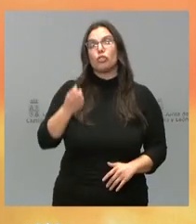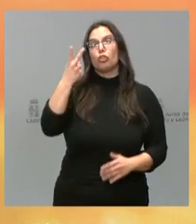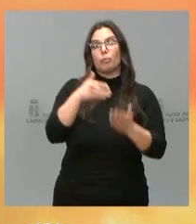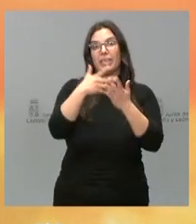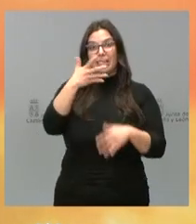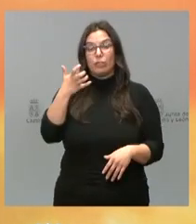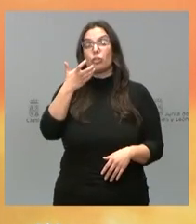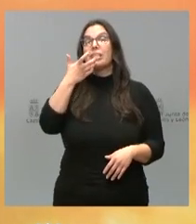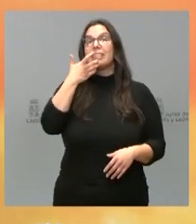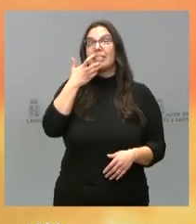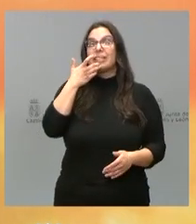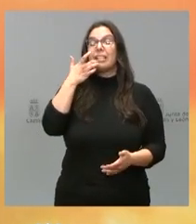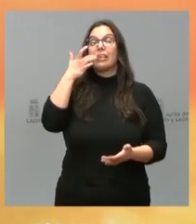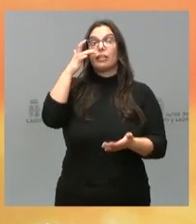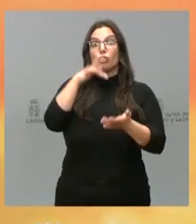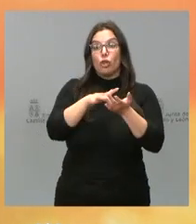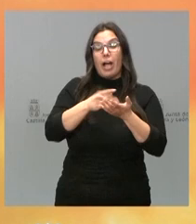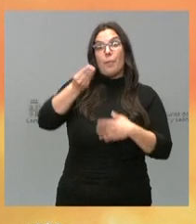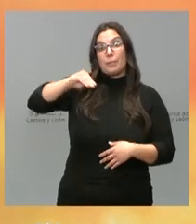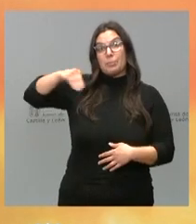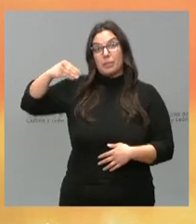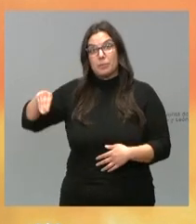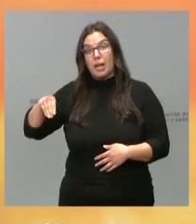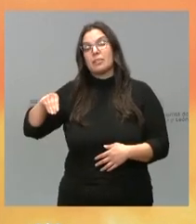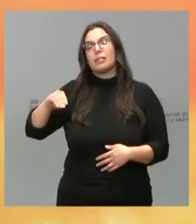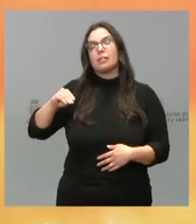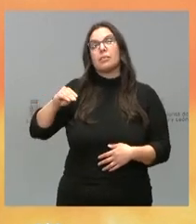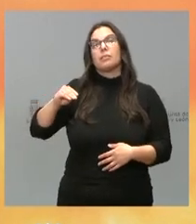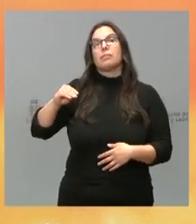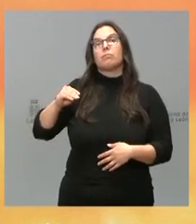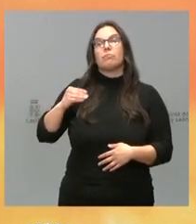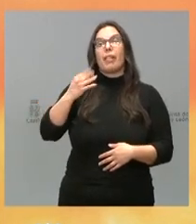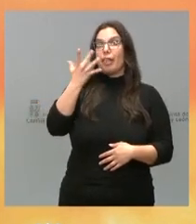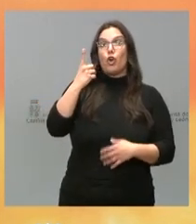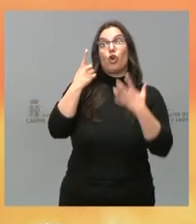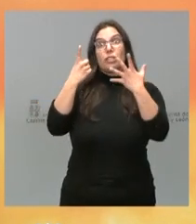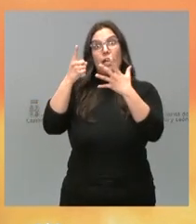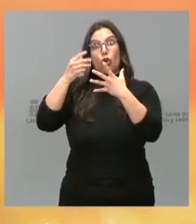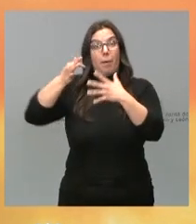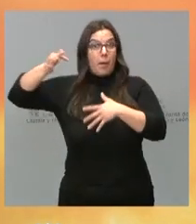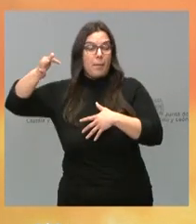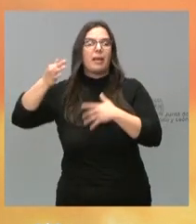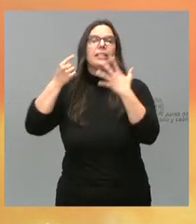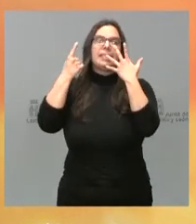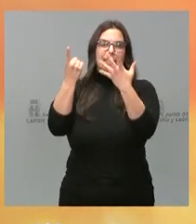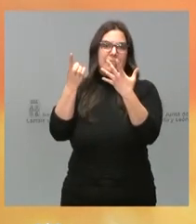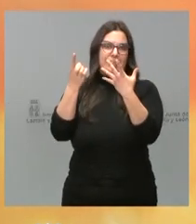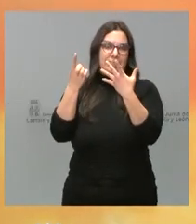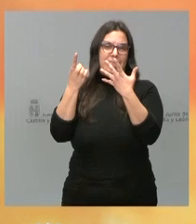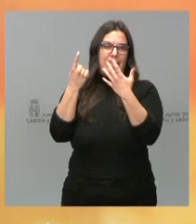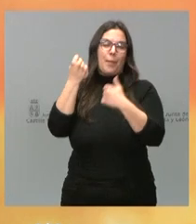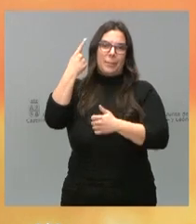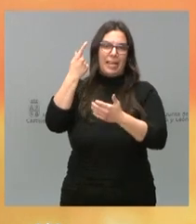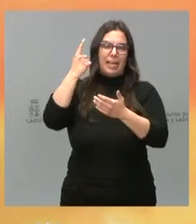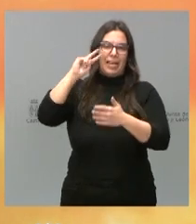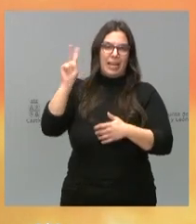y mil euros adicionales a partir del sexto hijo Y sucesivos también con incrementos en caso de